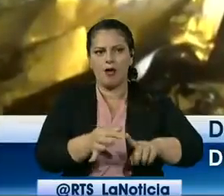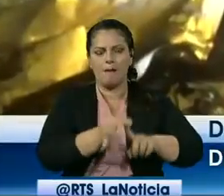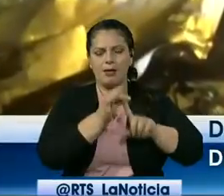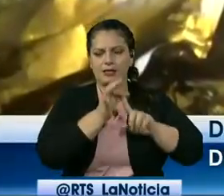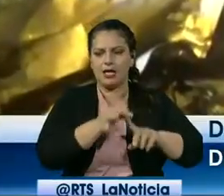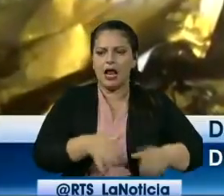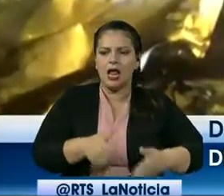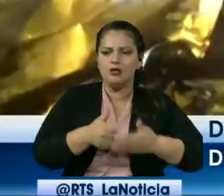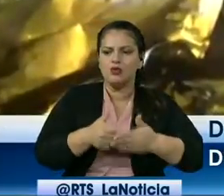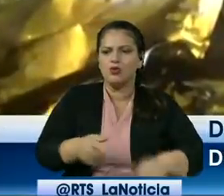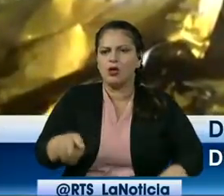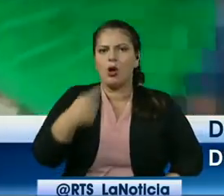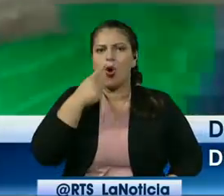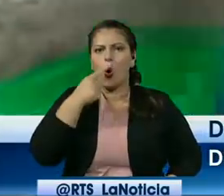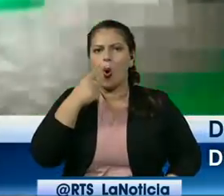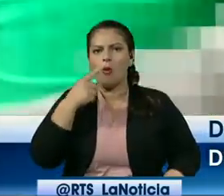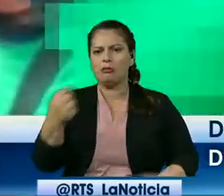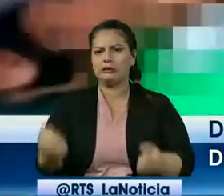presionada.